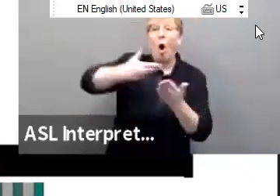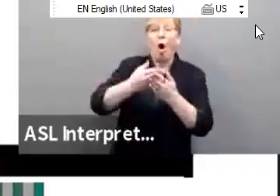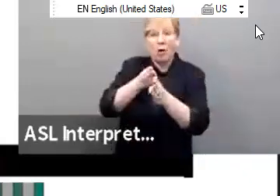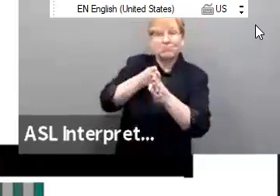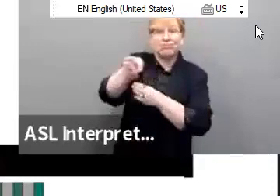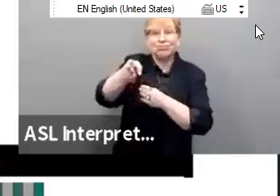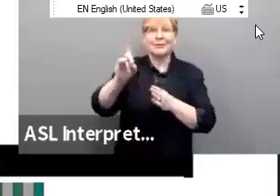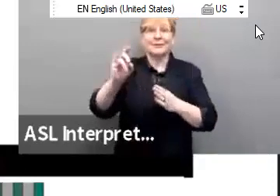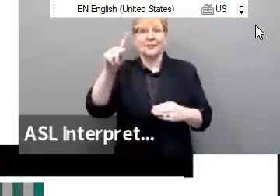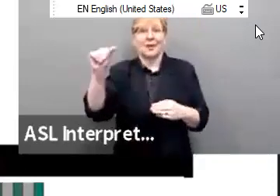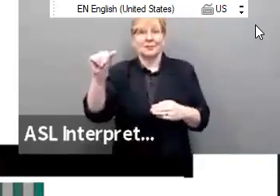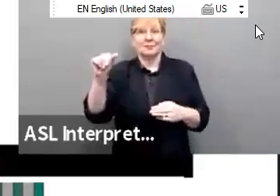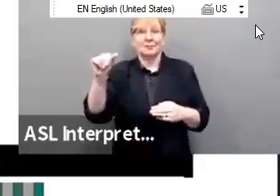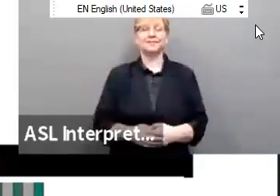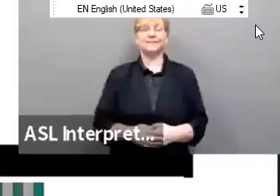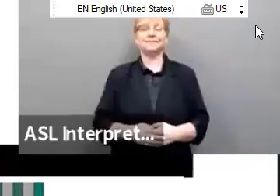que